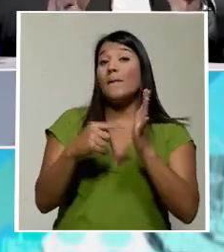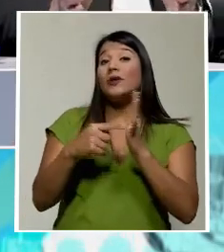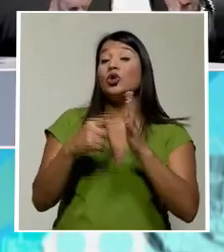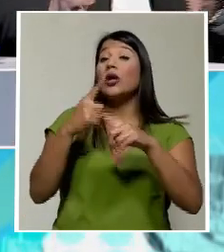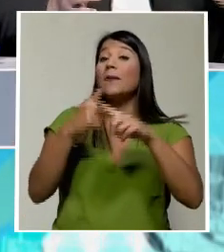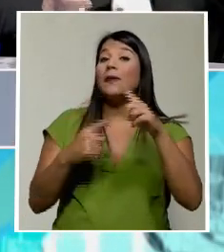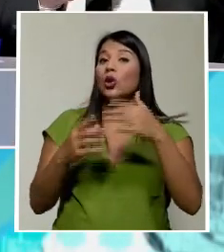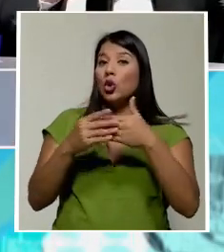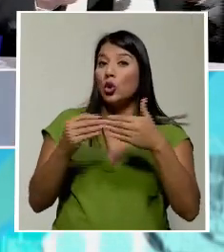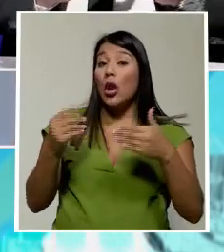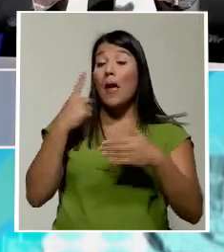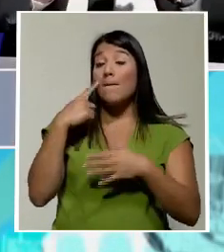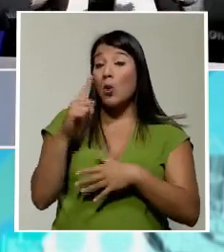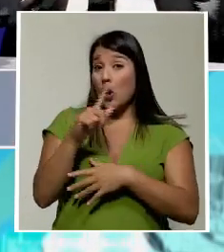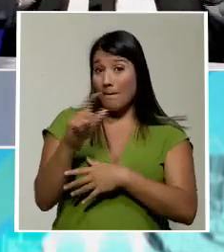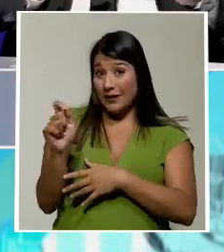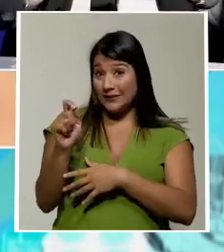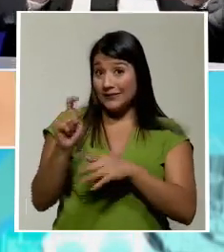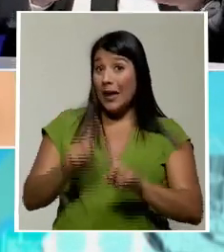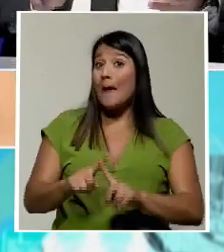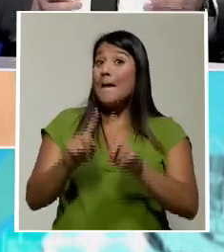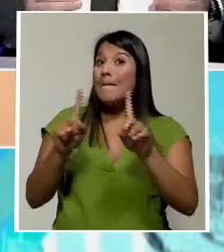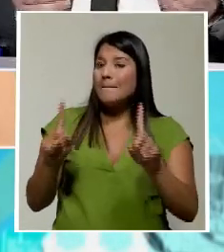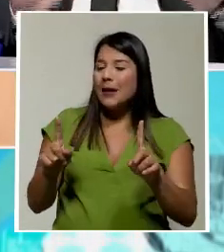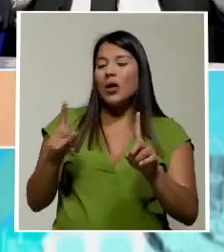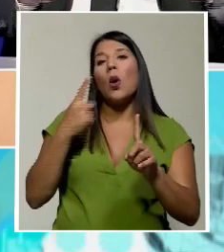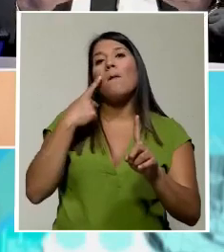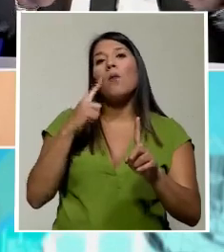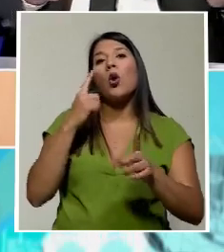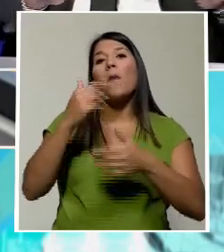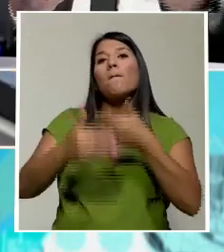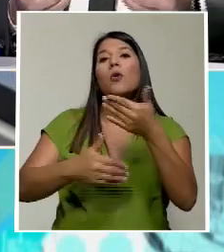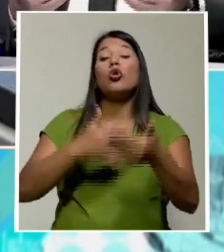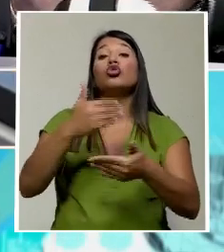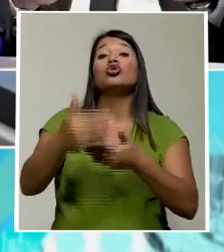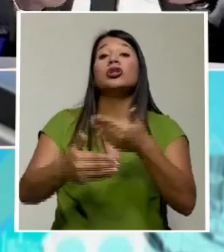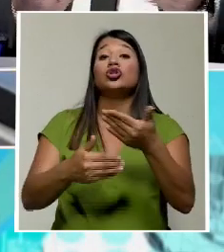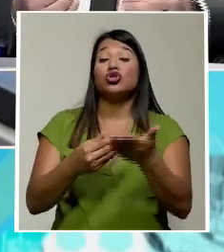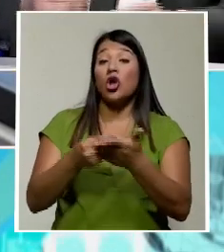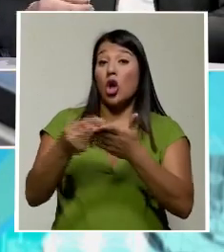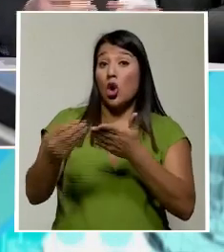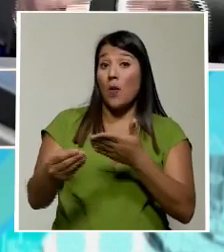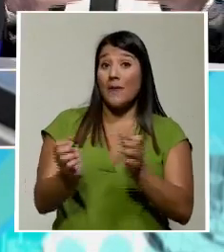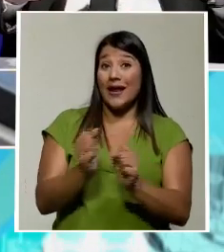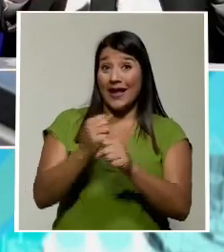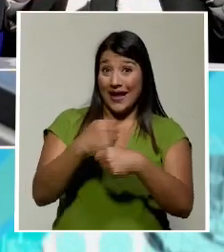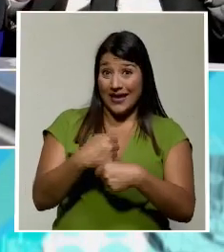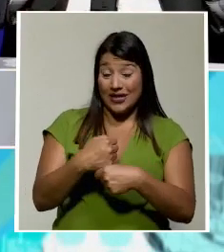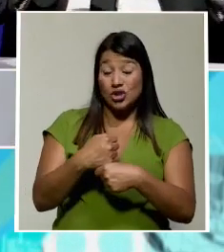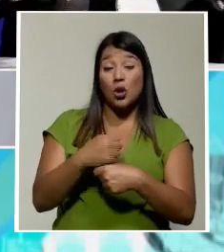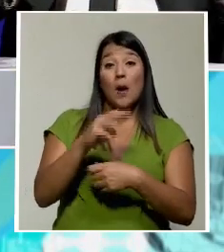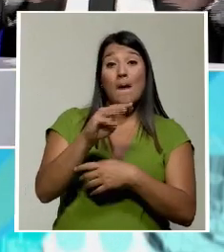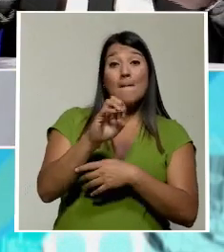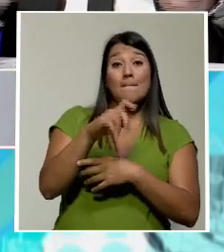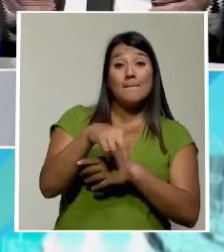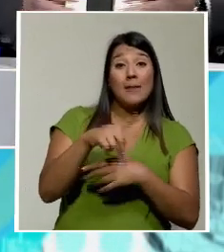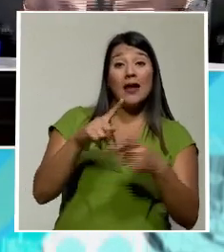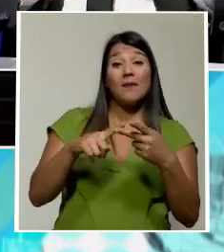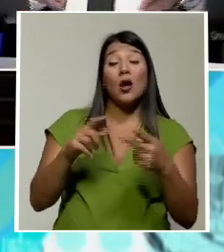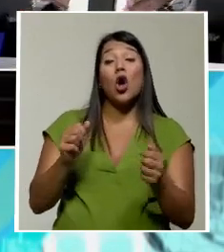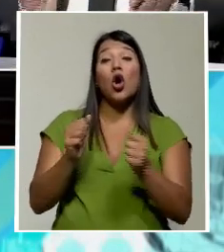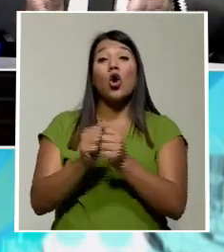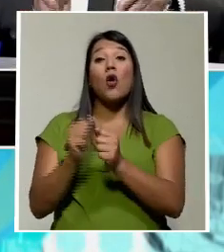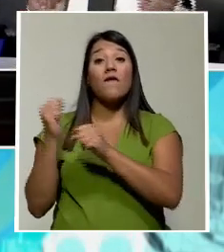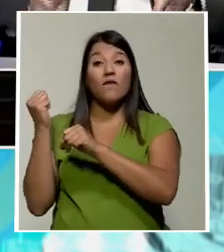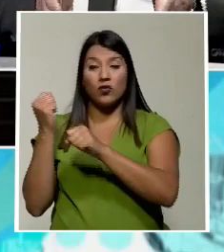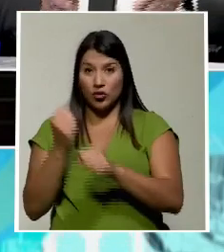$1,500,000 al mes, pero a través de los procesos de licitación que hicimos el Ministerio y la Fundación y de subastas a la baja, un